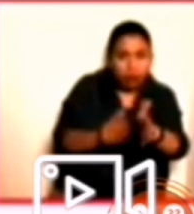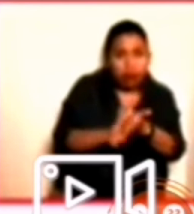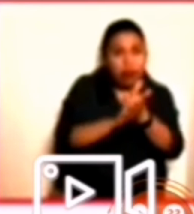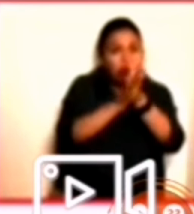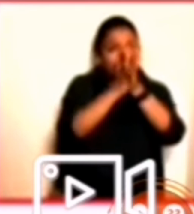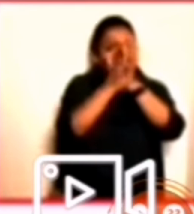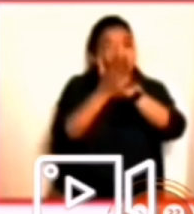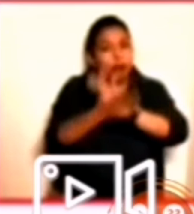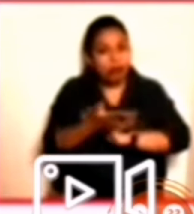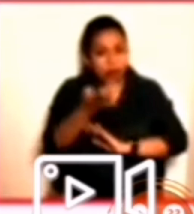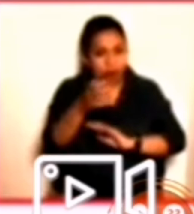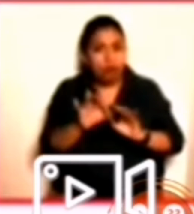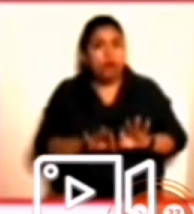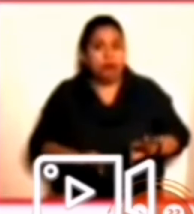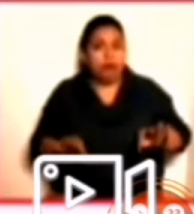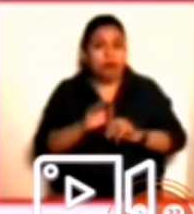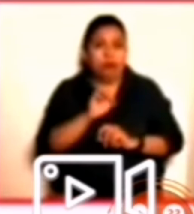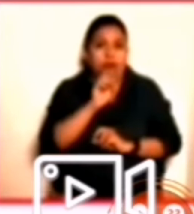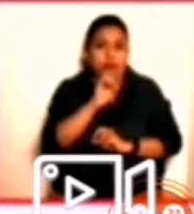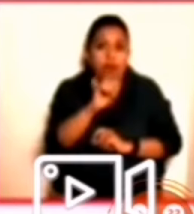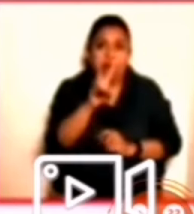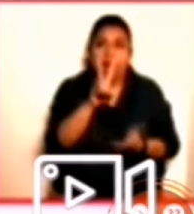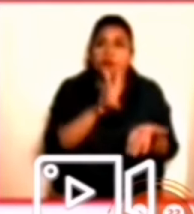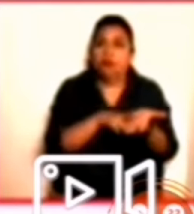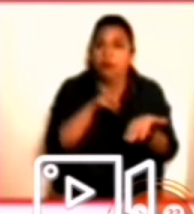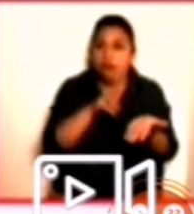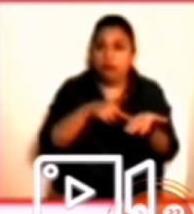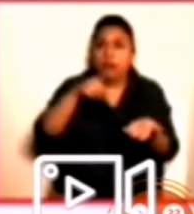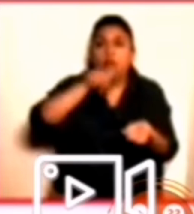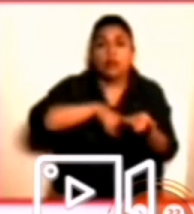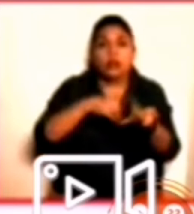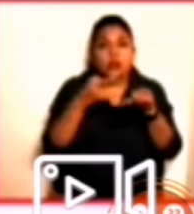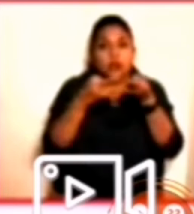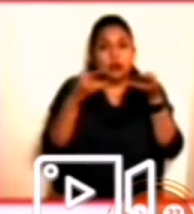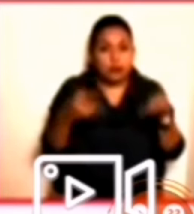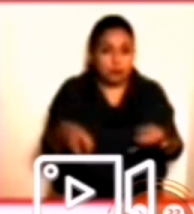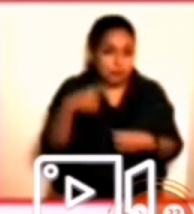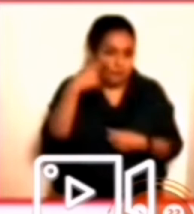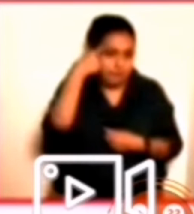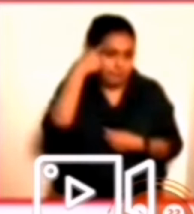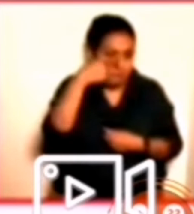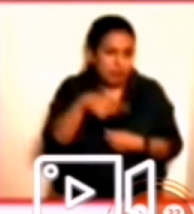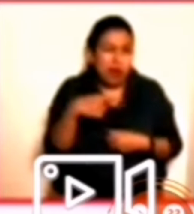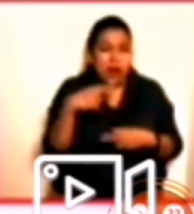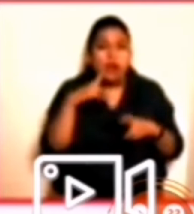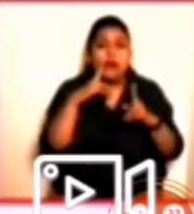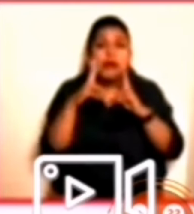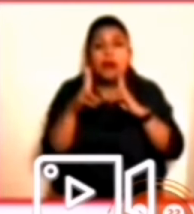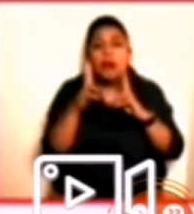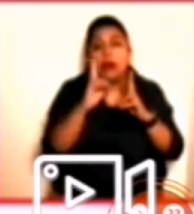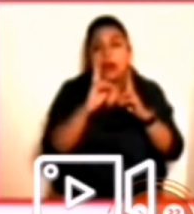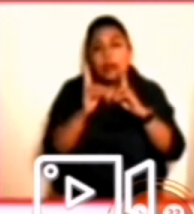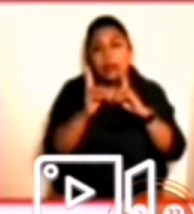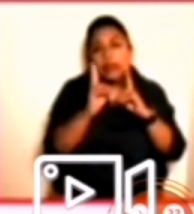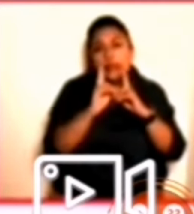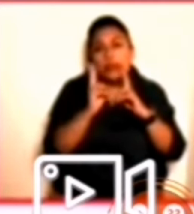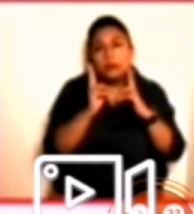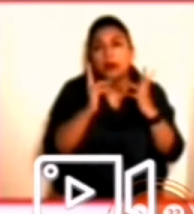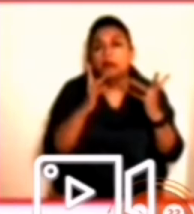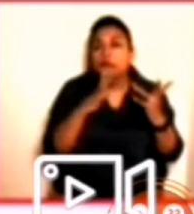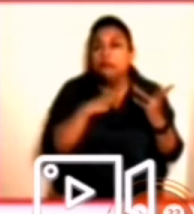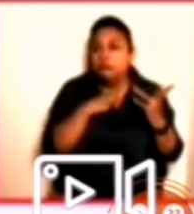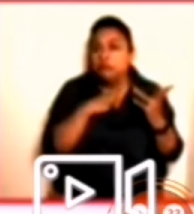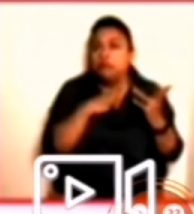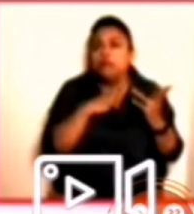peso y también un valor dentro de la historia para una narrativa que crea